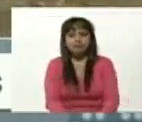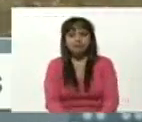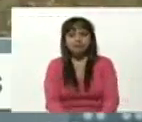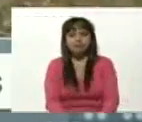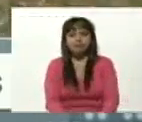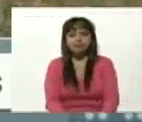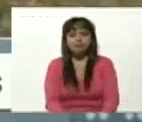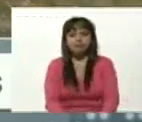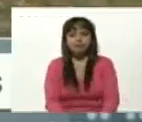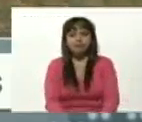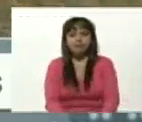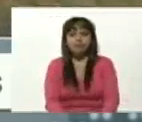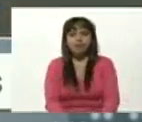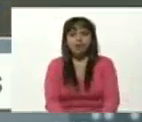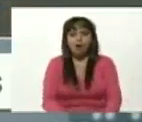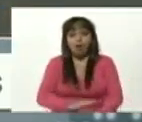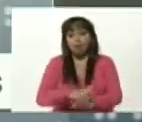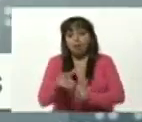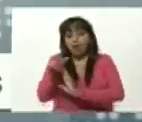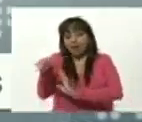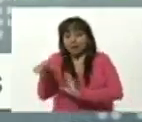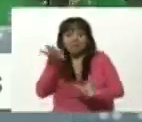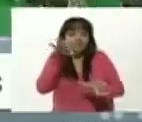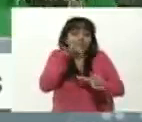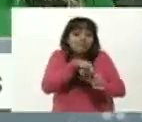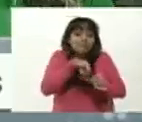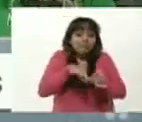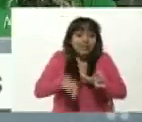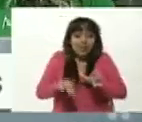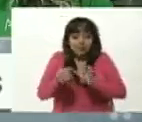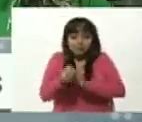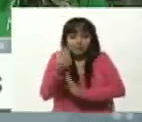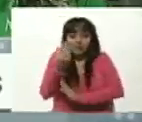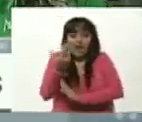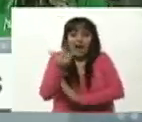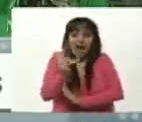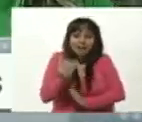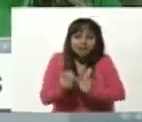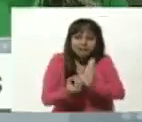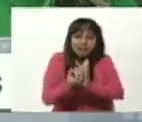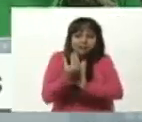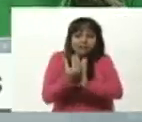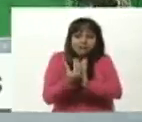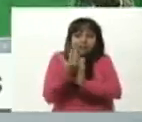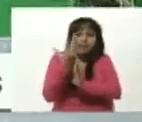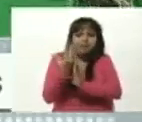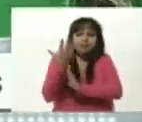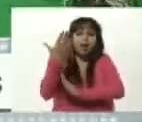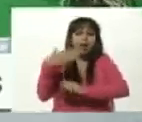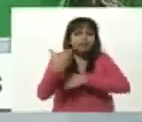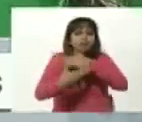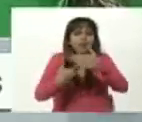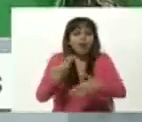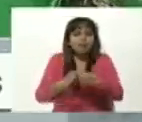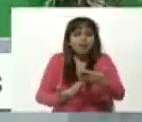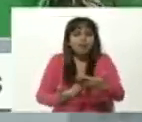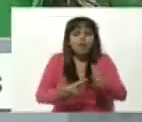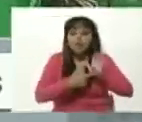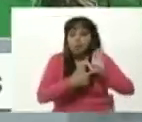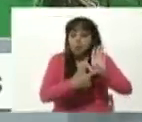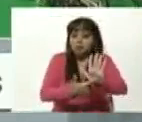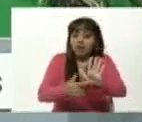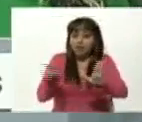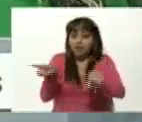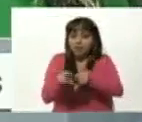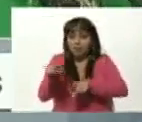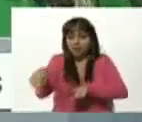Porque ese semillero, bueno, va a ir creciendo. Y mostrarlo así, como lo